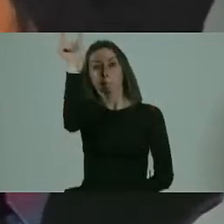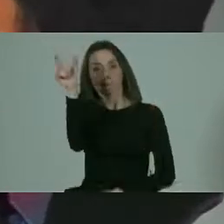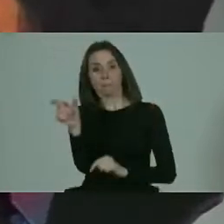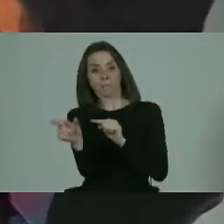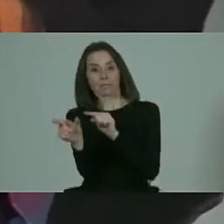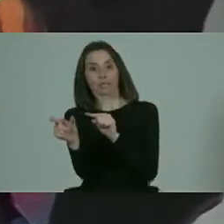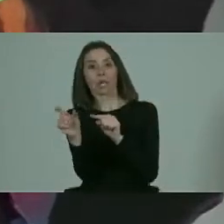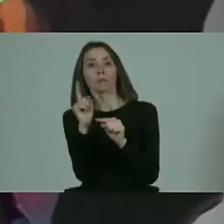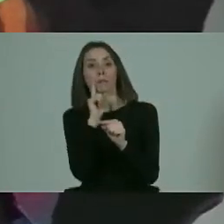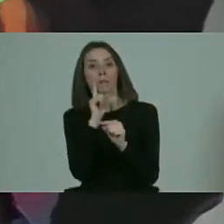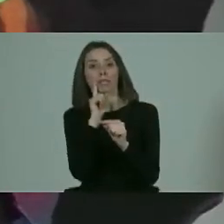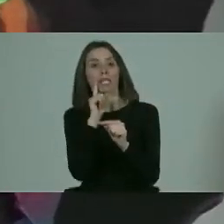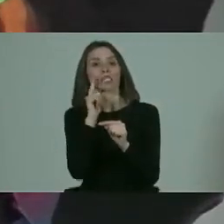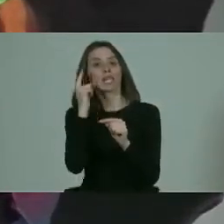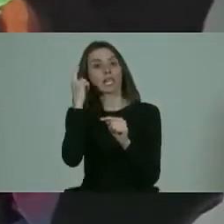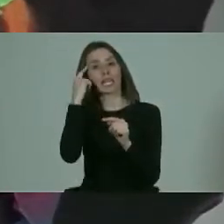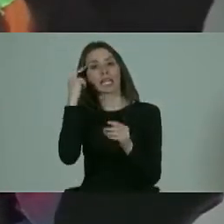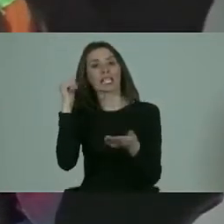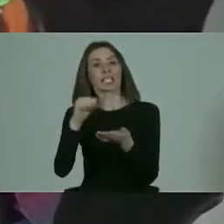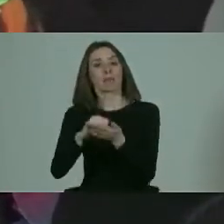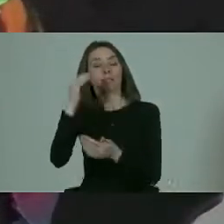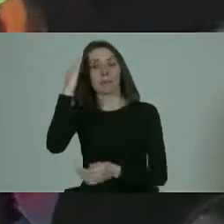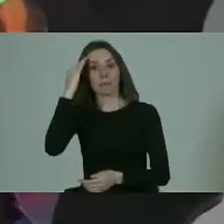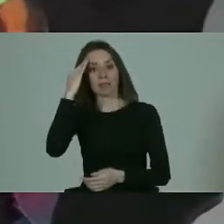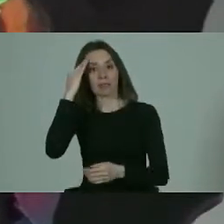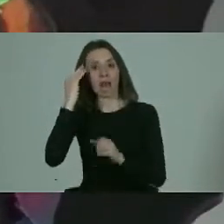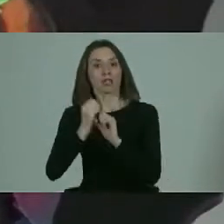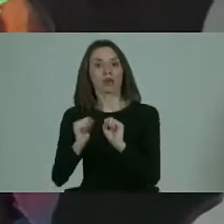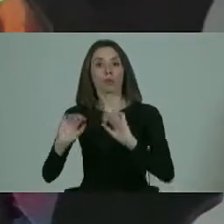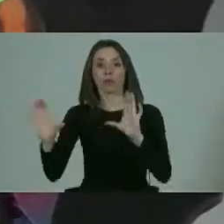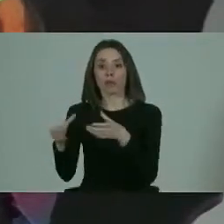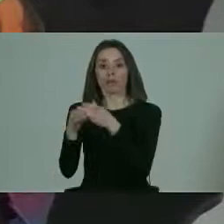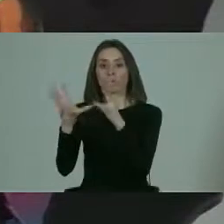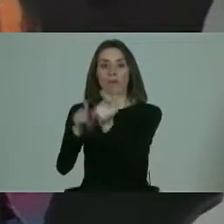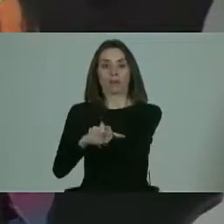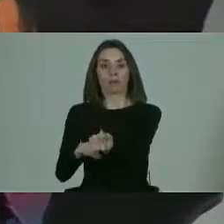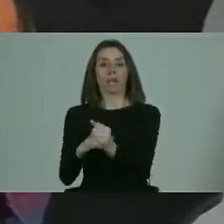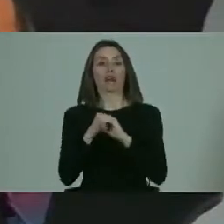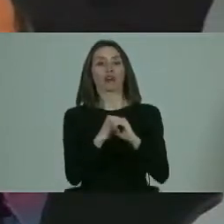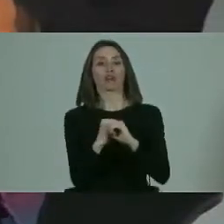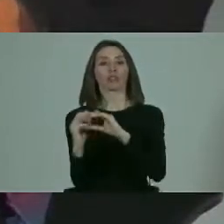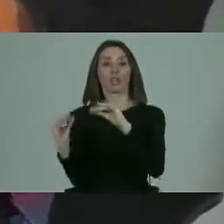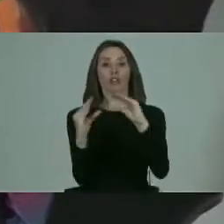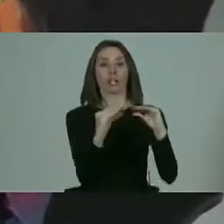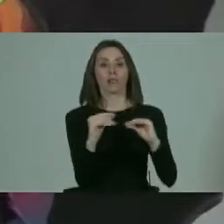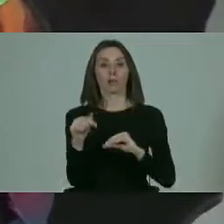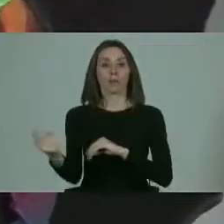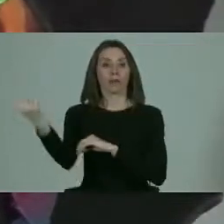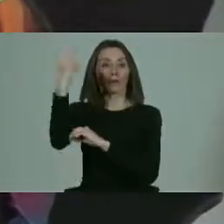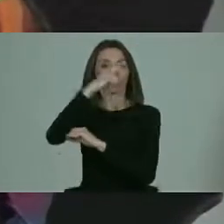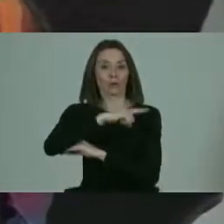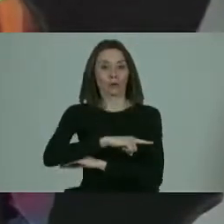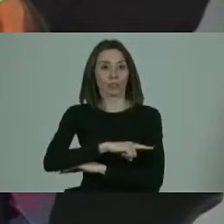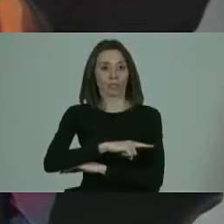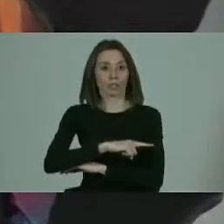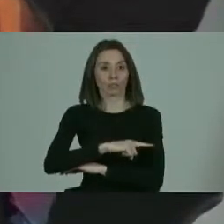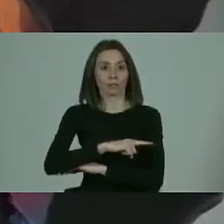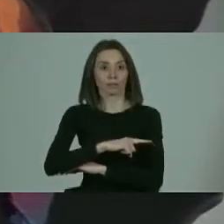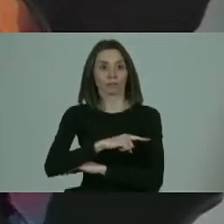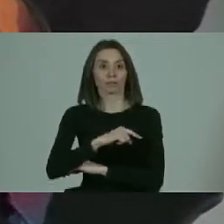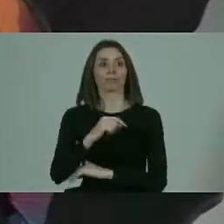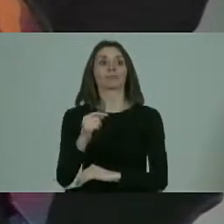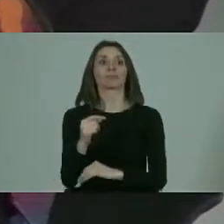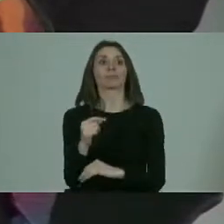tener una incapacidad mental nos puede hacer formar familias atenta contra todo lo que hemos hablado durante hoy día por ejemplo su hija